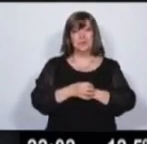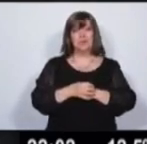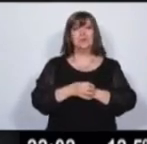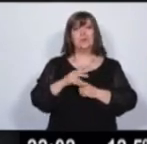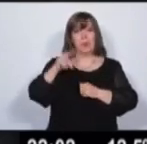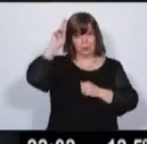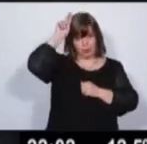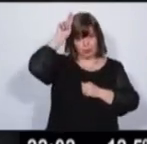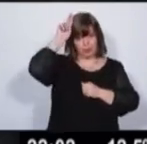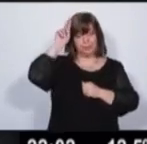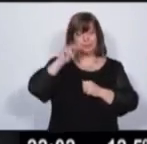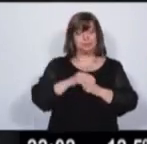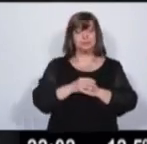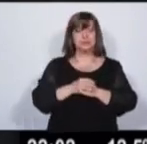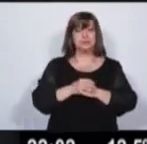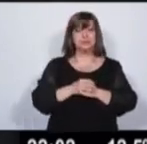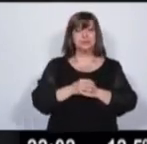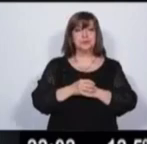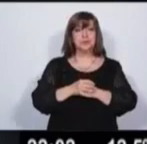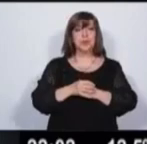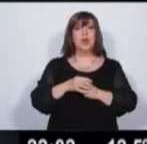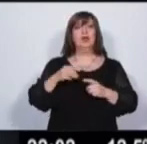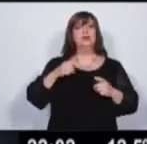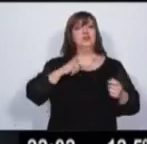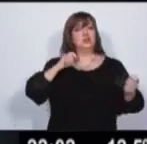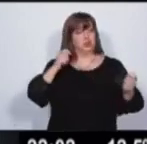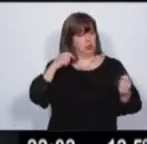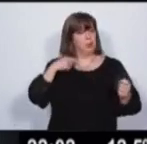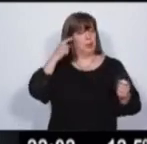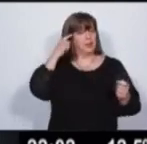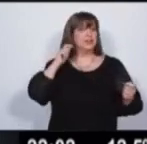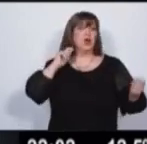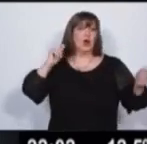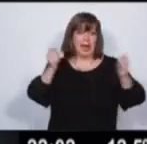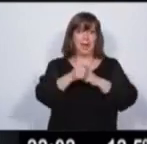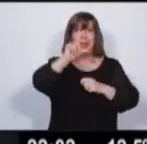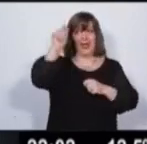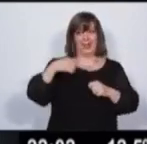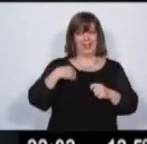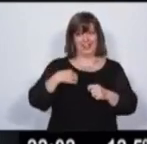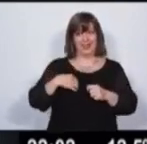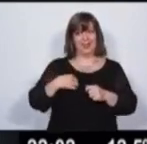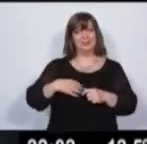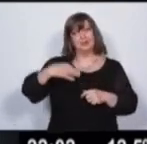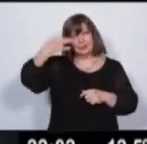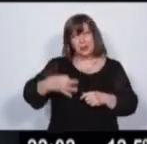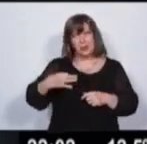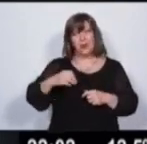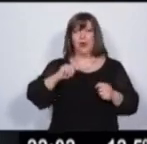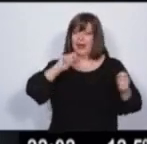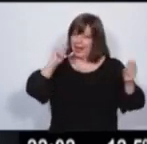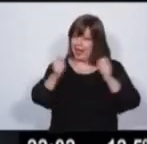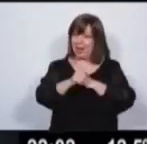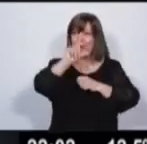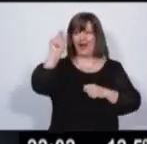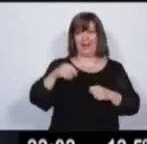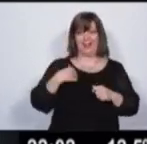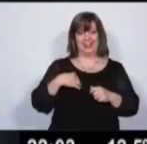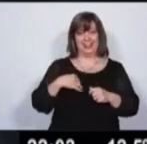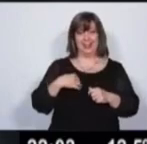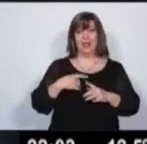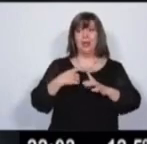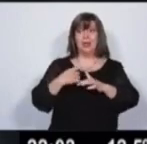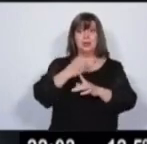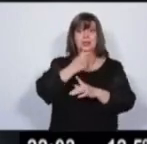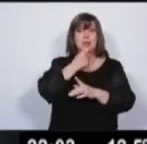Cornejo si cambia la Argentina y eso va a pasar Mendoza tiene que emplear adecuadamente